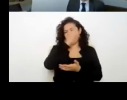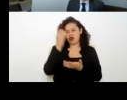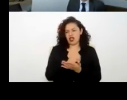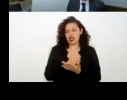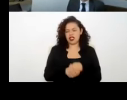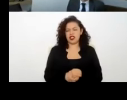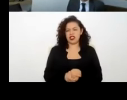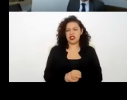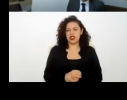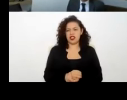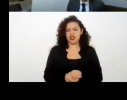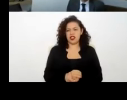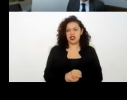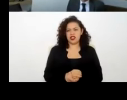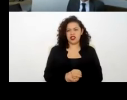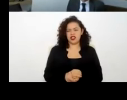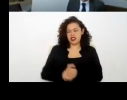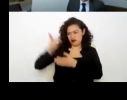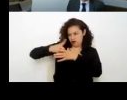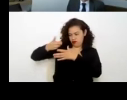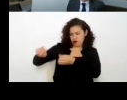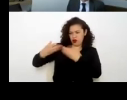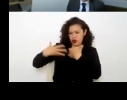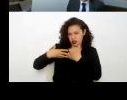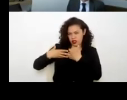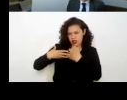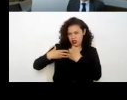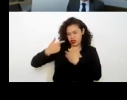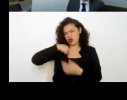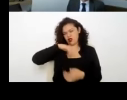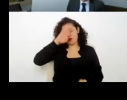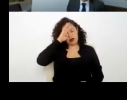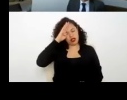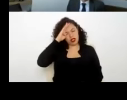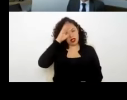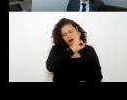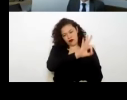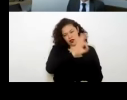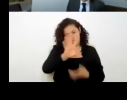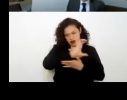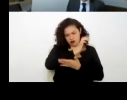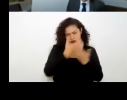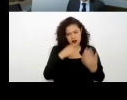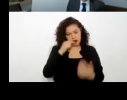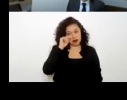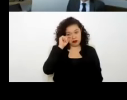por el que alguien se obliga a estarles donando, yo preferiría considerar la fecha del contrato.